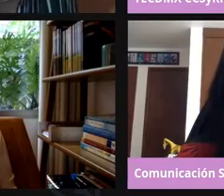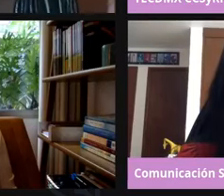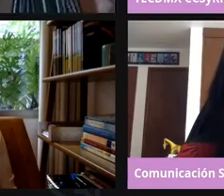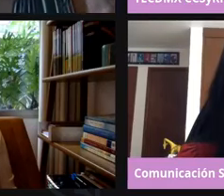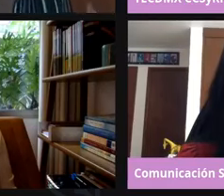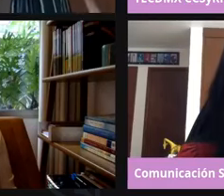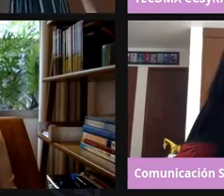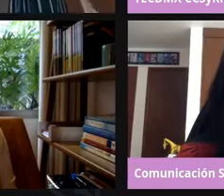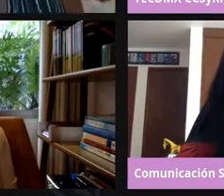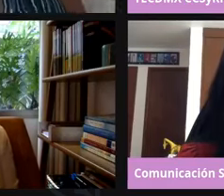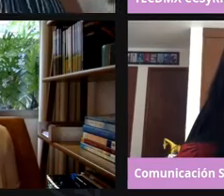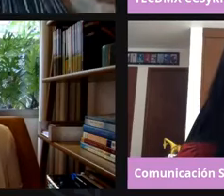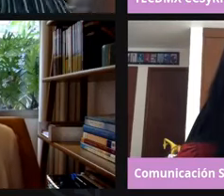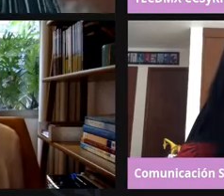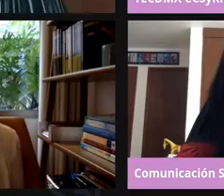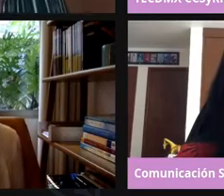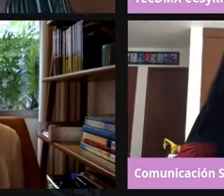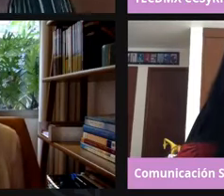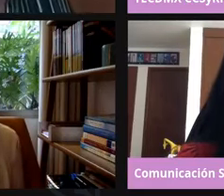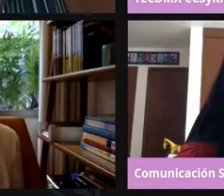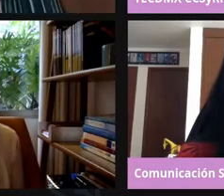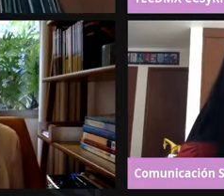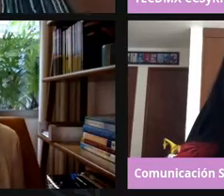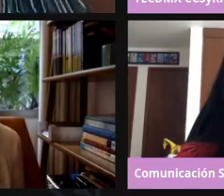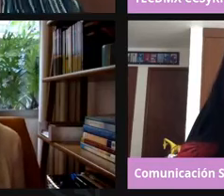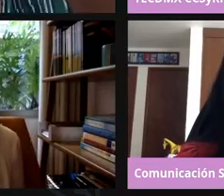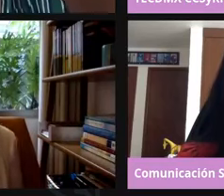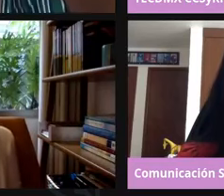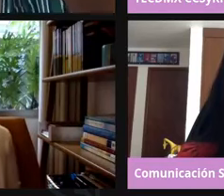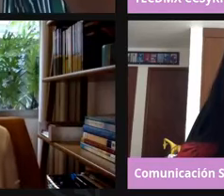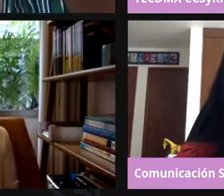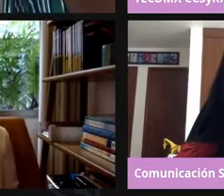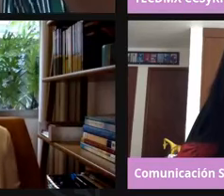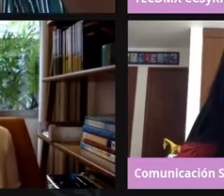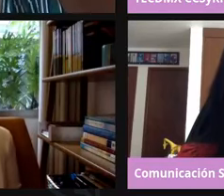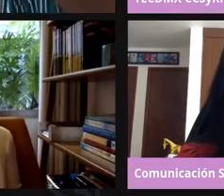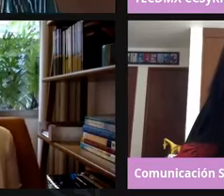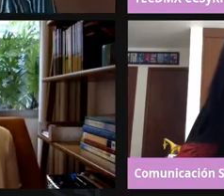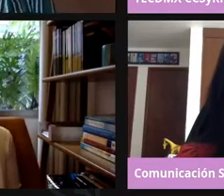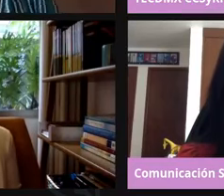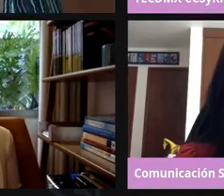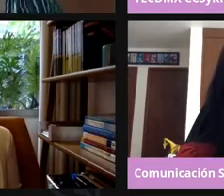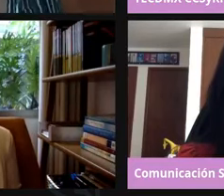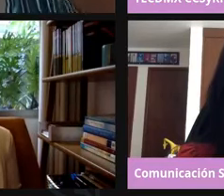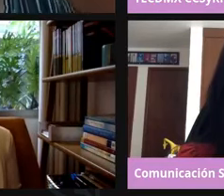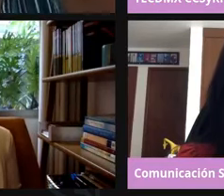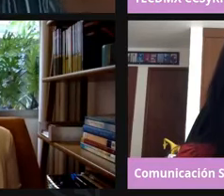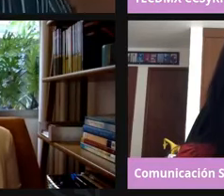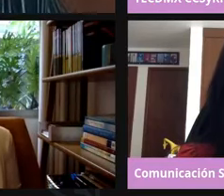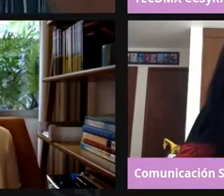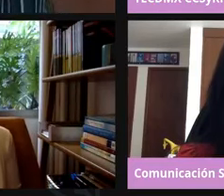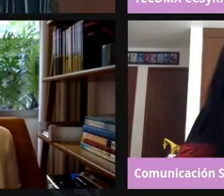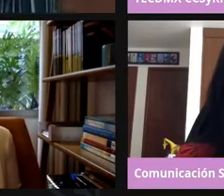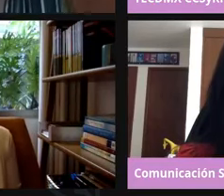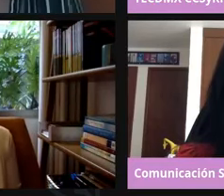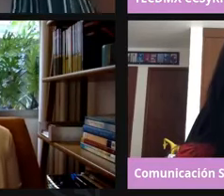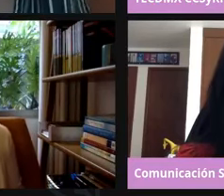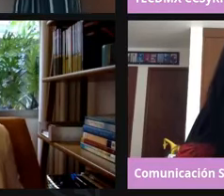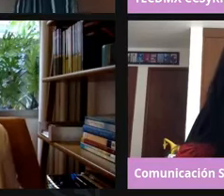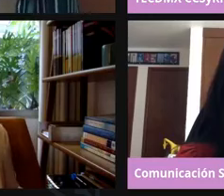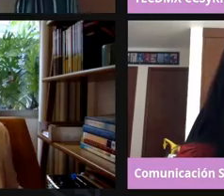Tania, que ya vengan las lluvias, porque nos urgen que haya más agua en la ciudad. Y bueno,